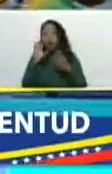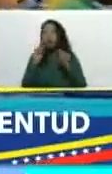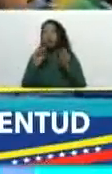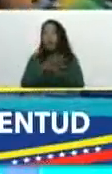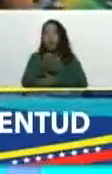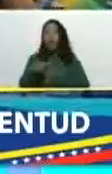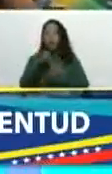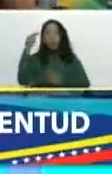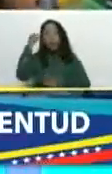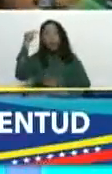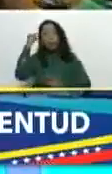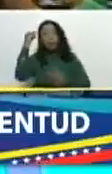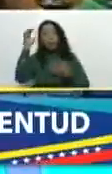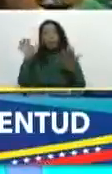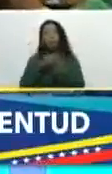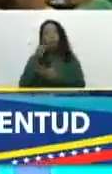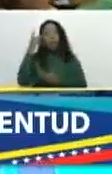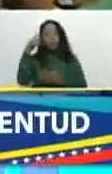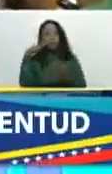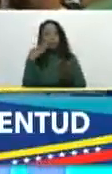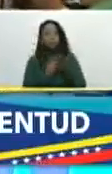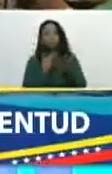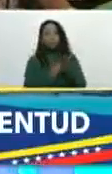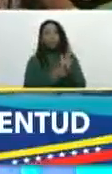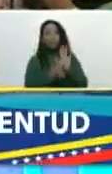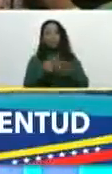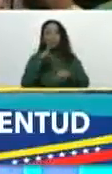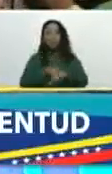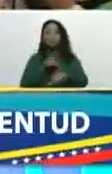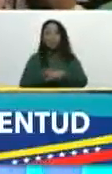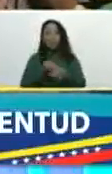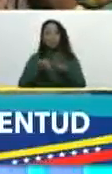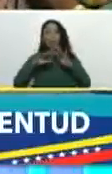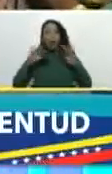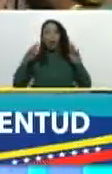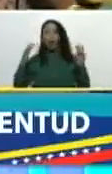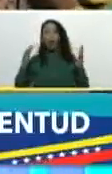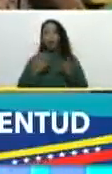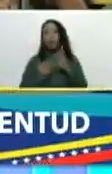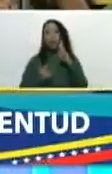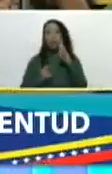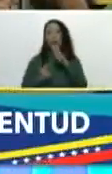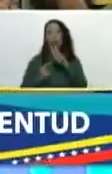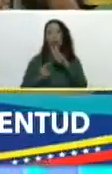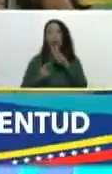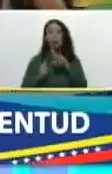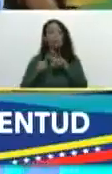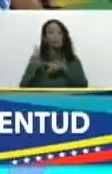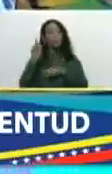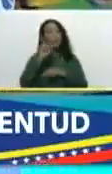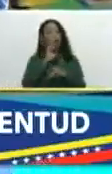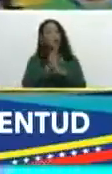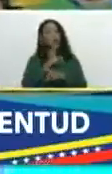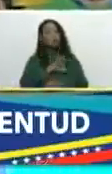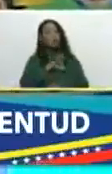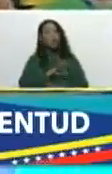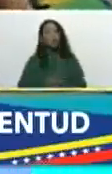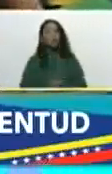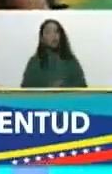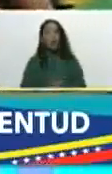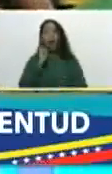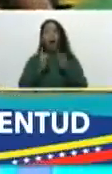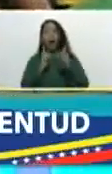mental que se hicieron muy evidentes en la época de la pandemia, pero también en las redes sociales. A